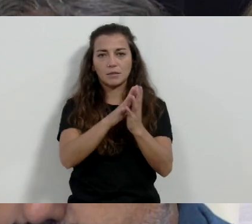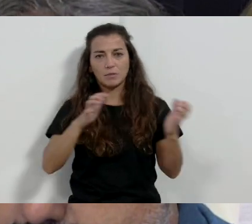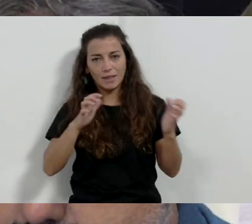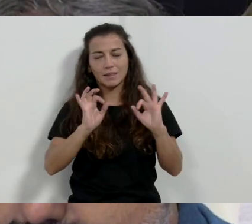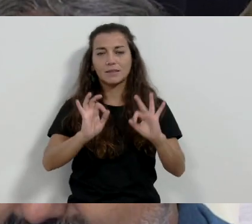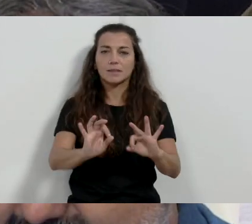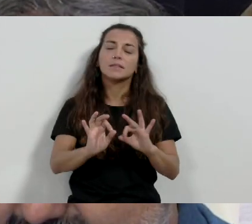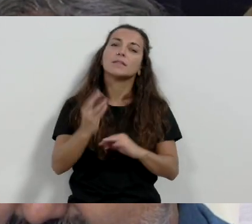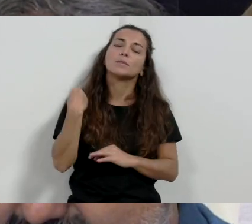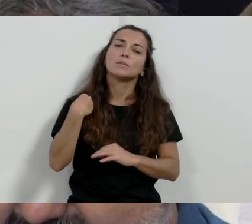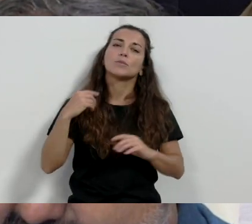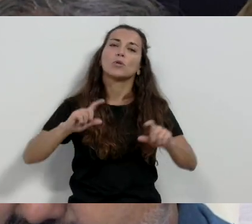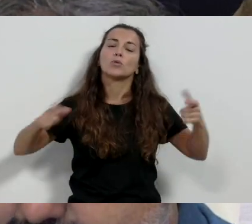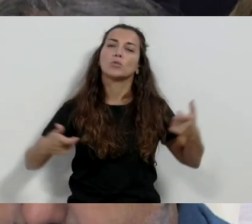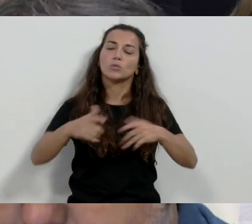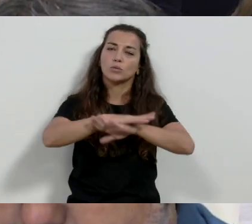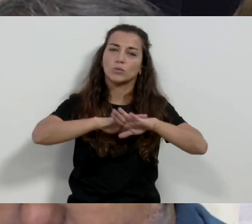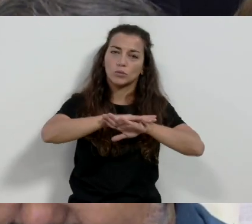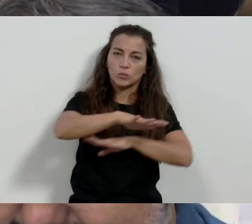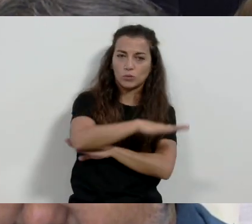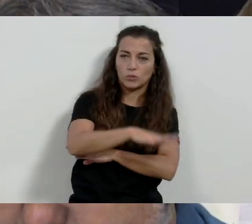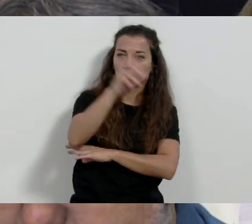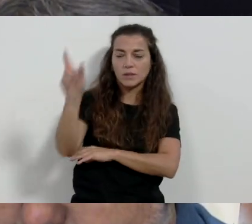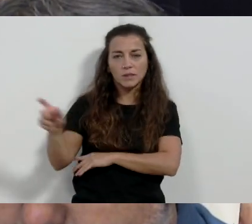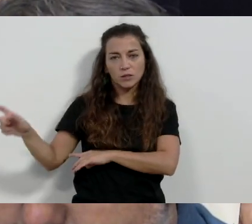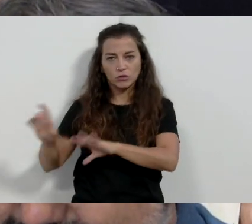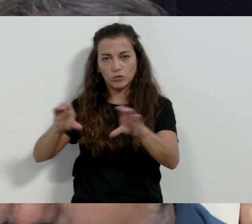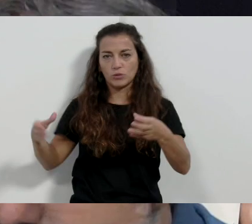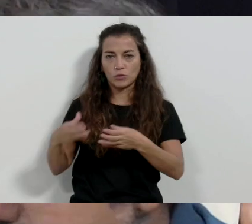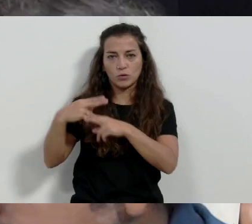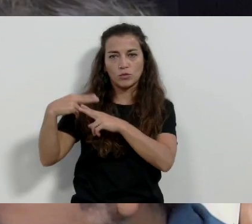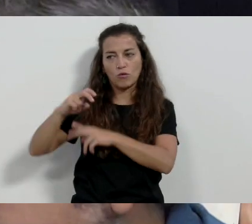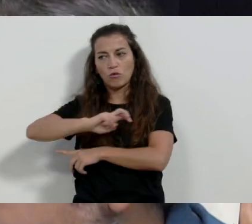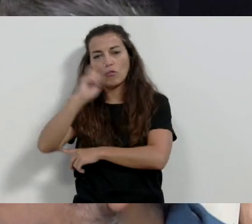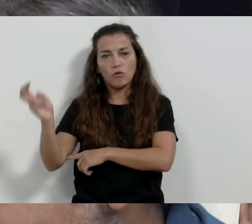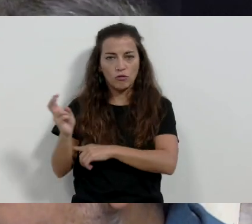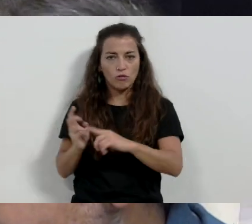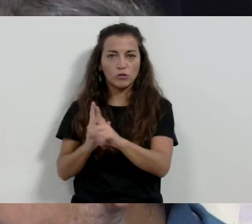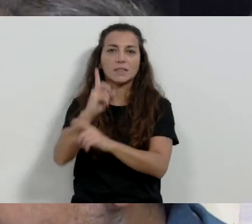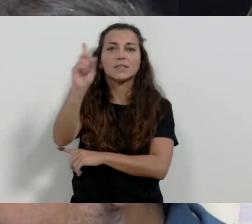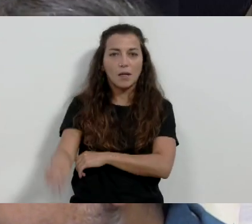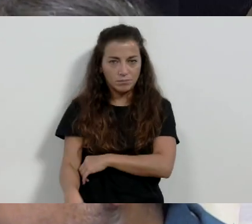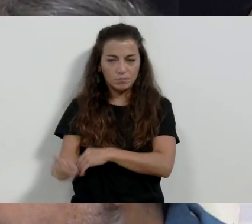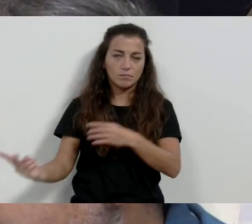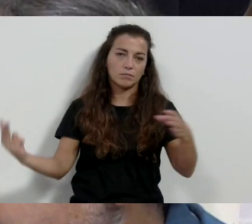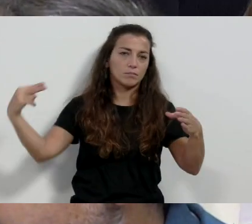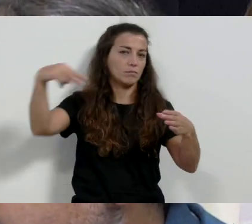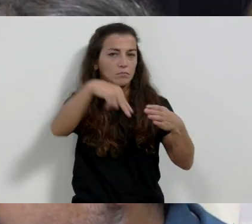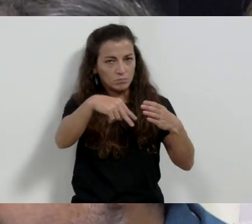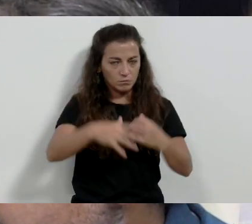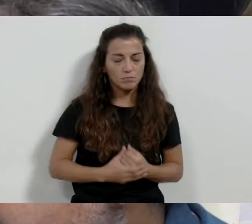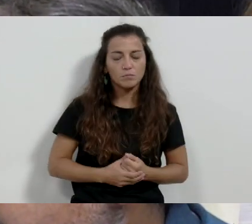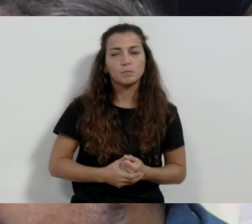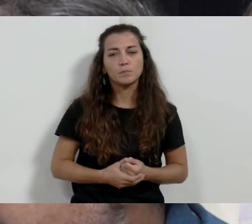local, por parte de la oposición, ¿no? Eso es una medida también de transparencia que nos tomamos en serio. Sí que es verdad que habrá